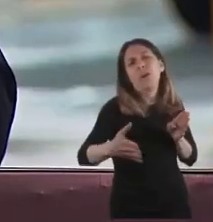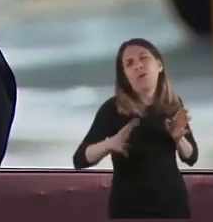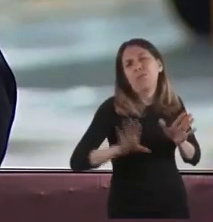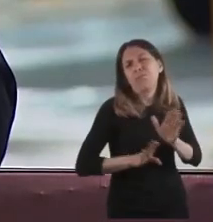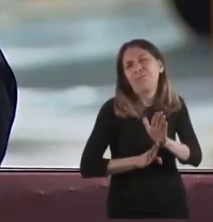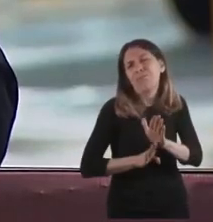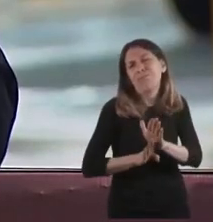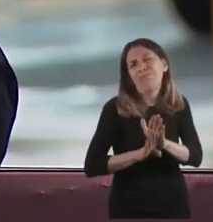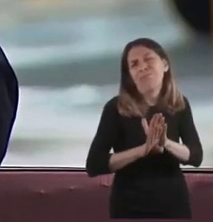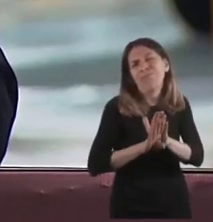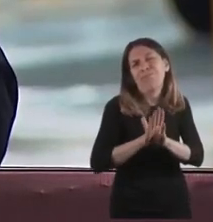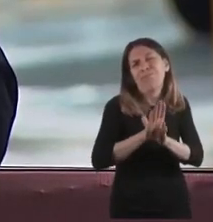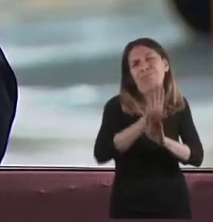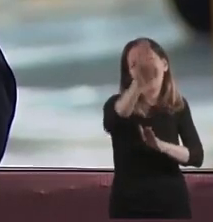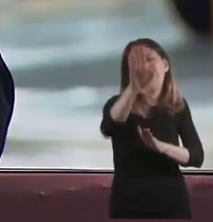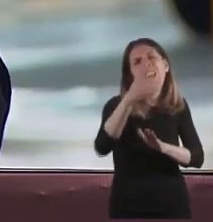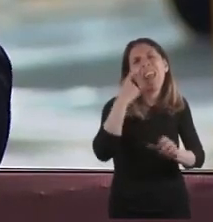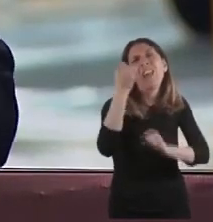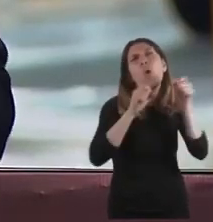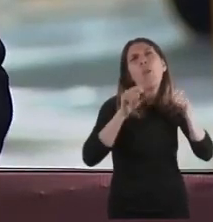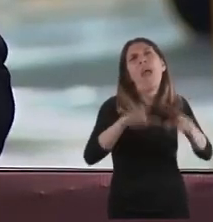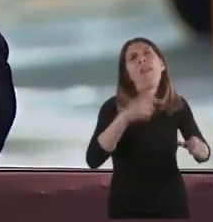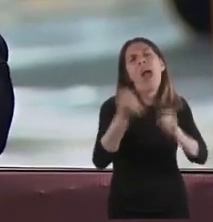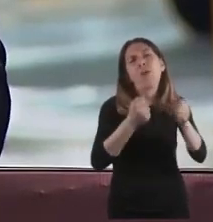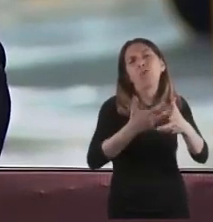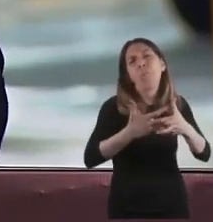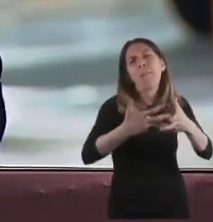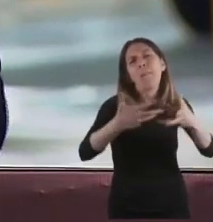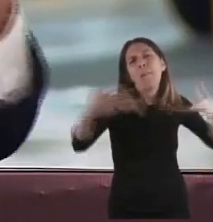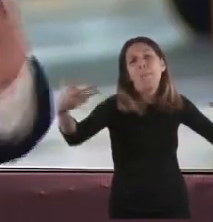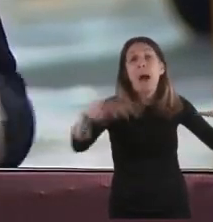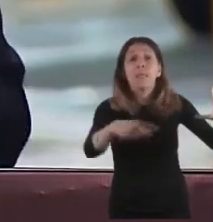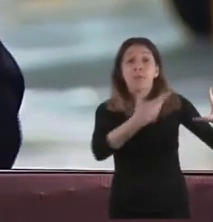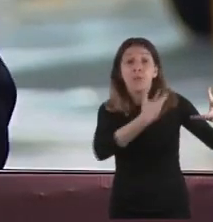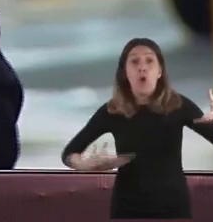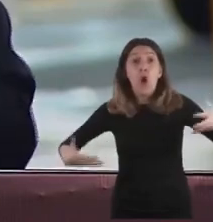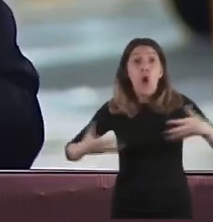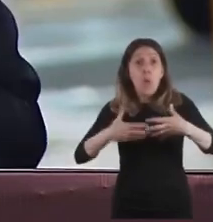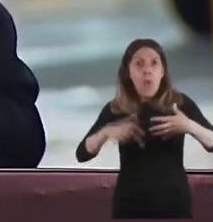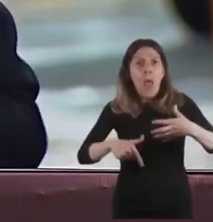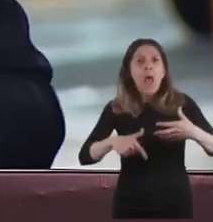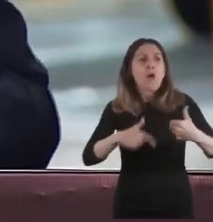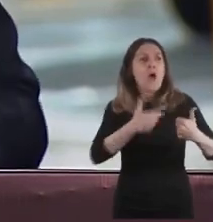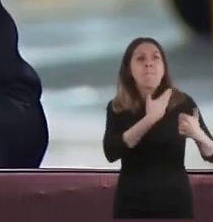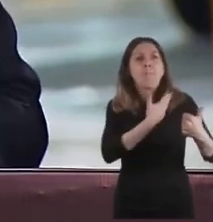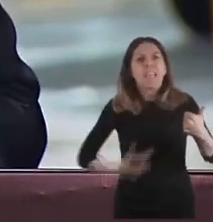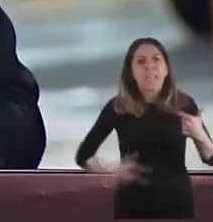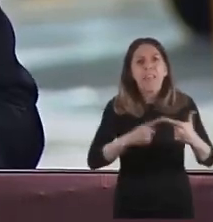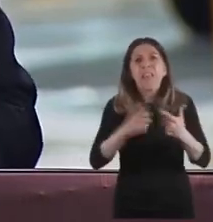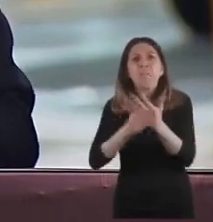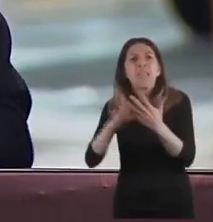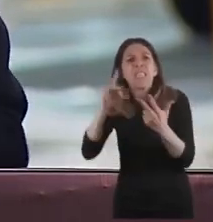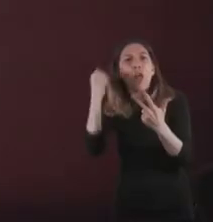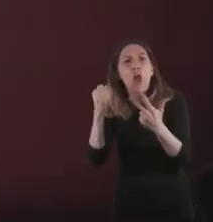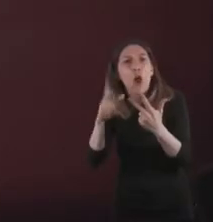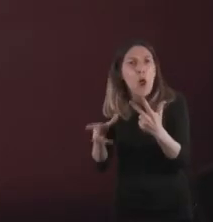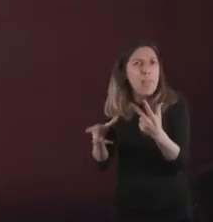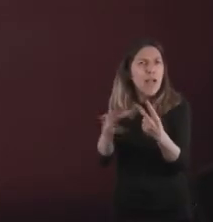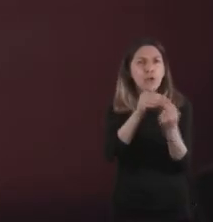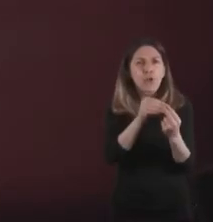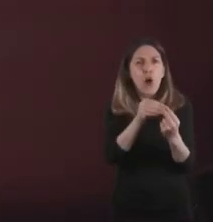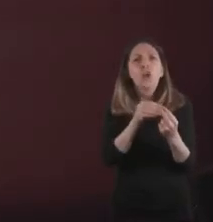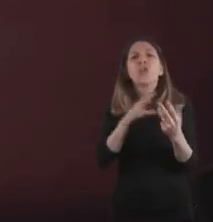del crecimiento de la política industrial argentina, y el Estado, el Gobierno, el Presidente, el Ministerio de Economía,